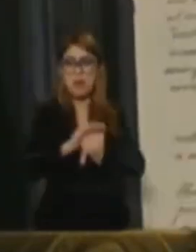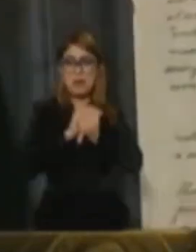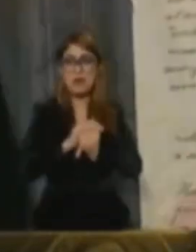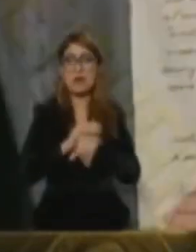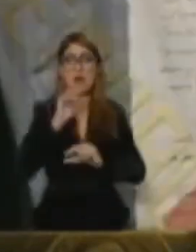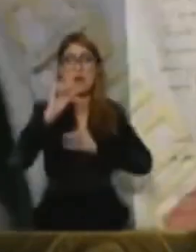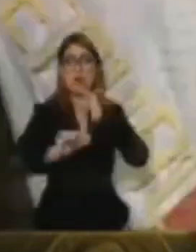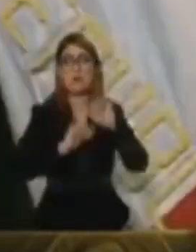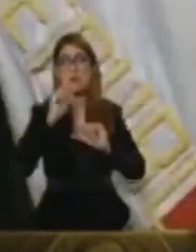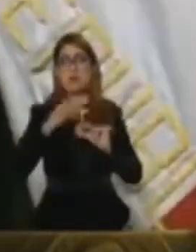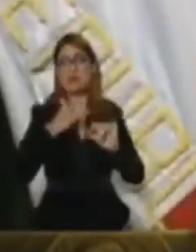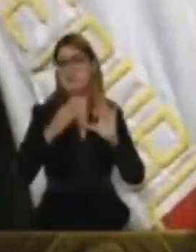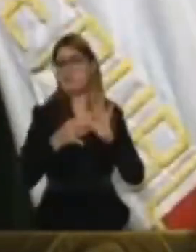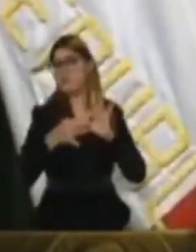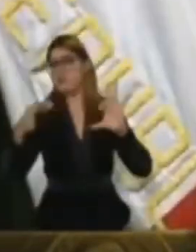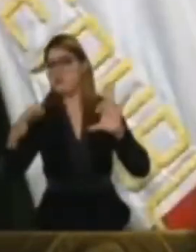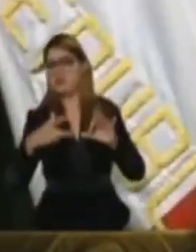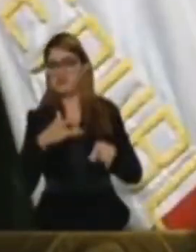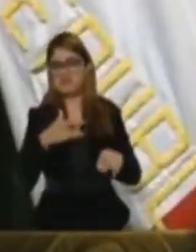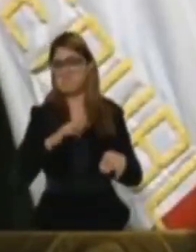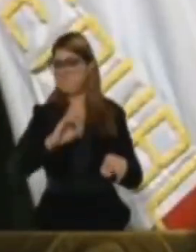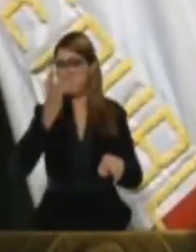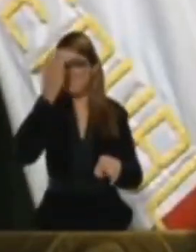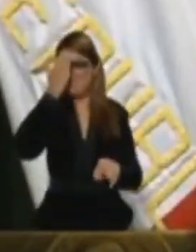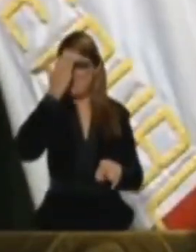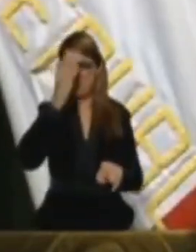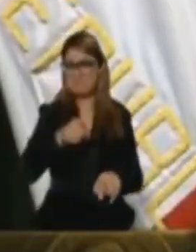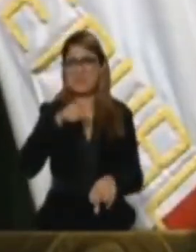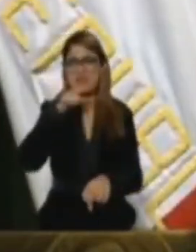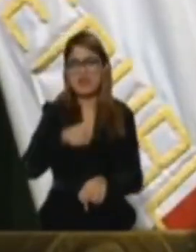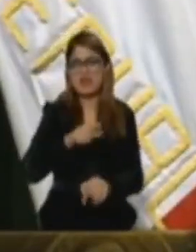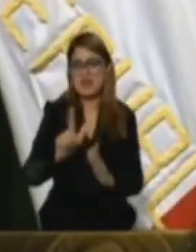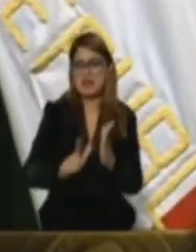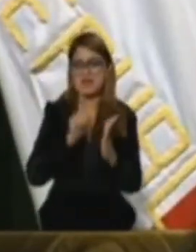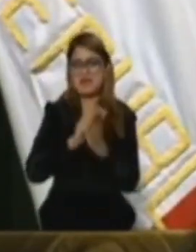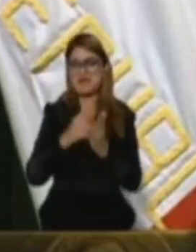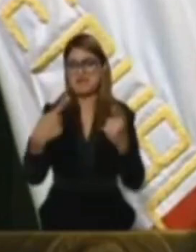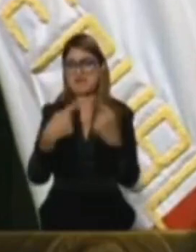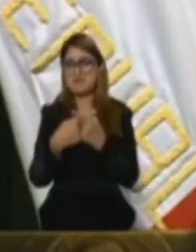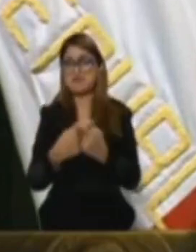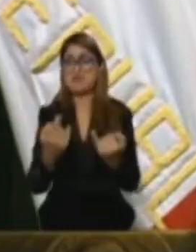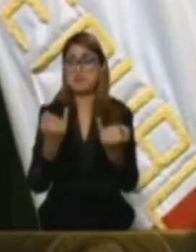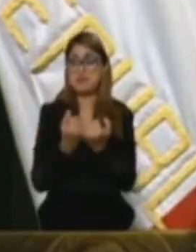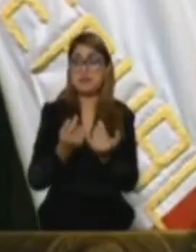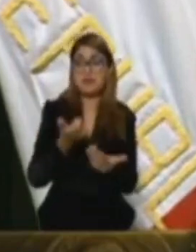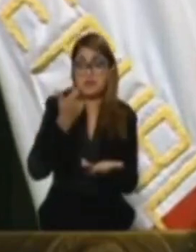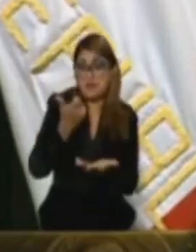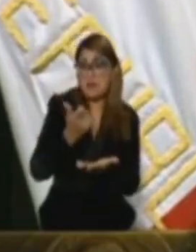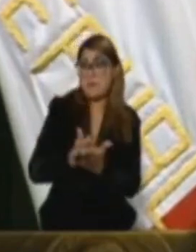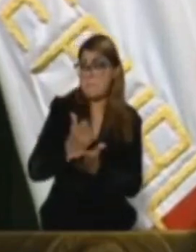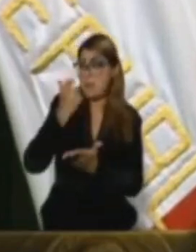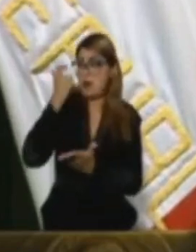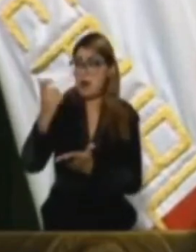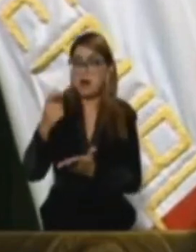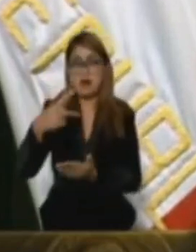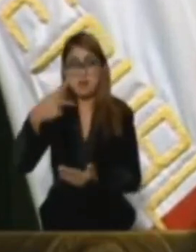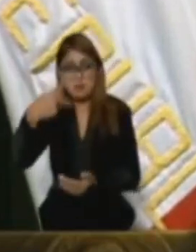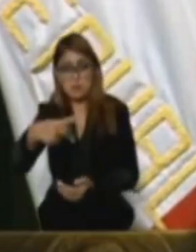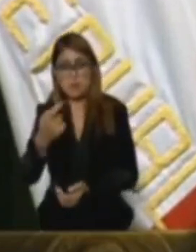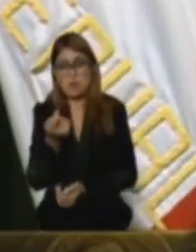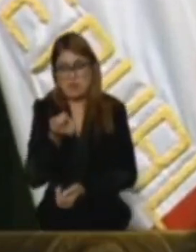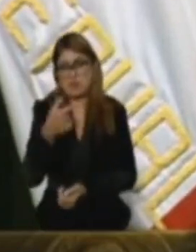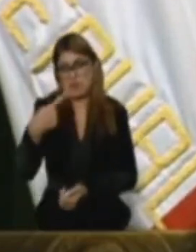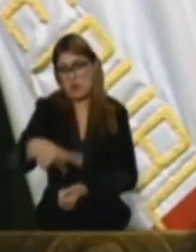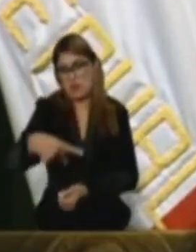rehúsanse a reconocer su gobierno por ilegal. Nuestra moneda encuéntrase despreciada en el extranjero. Nuestro crédito